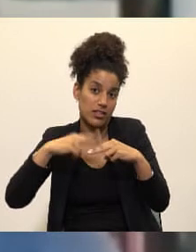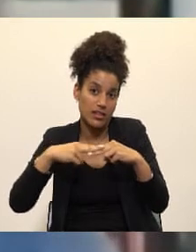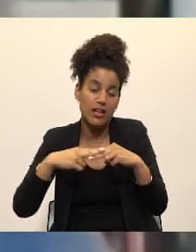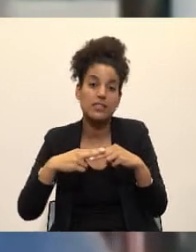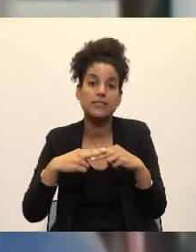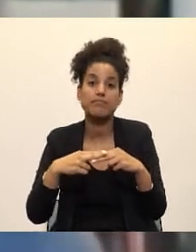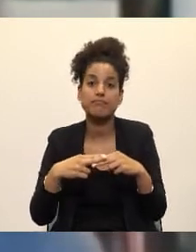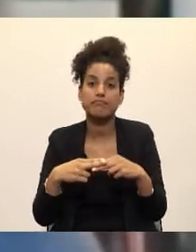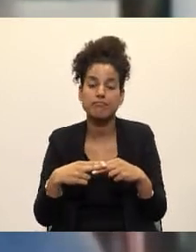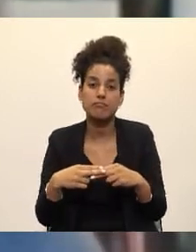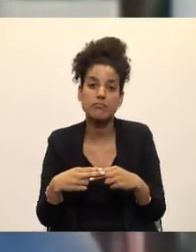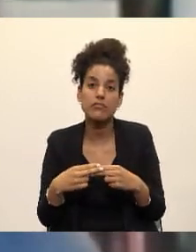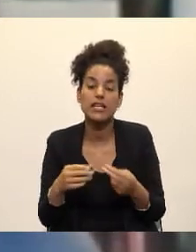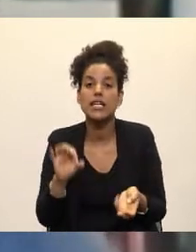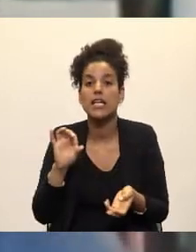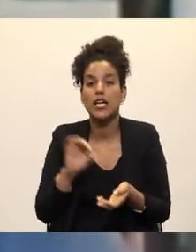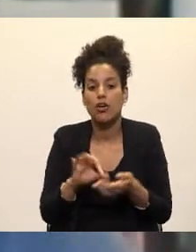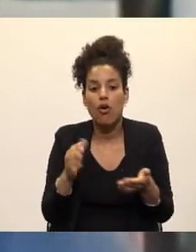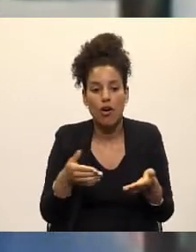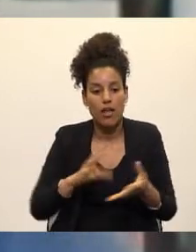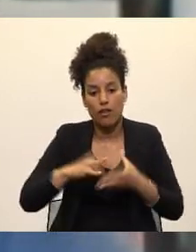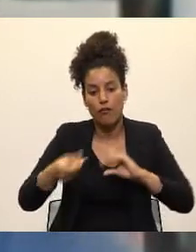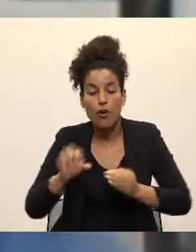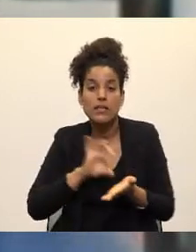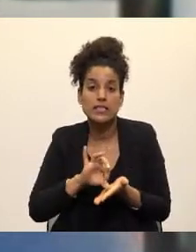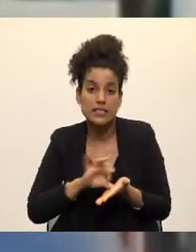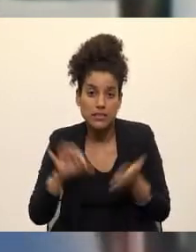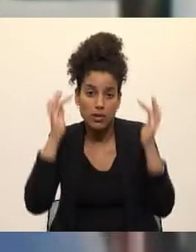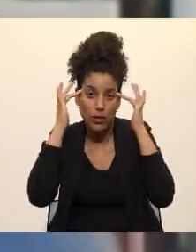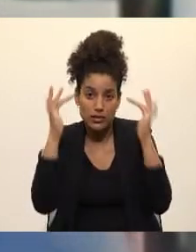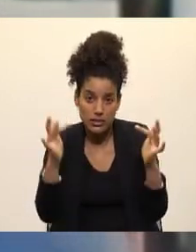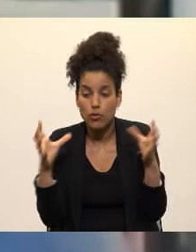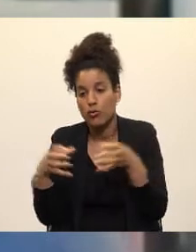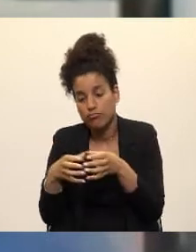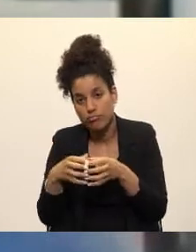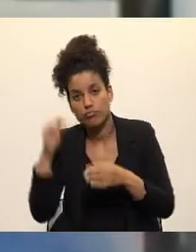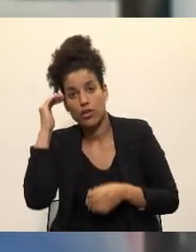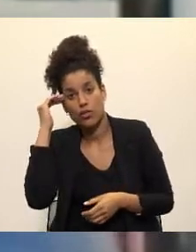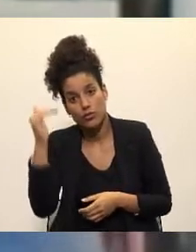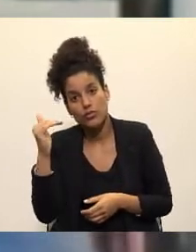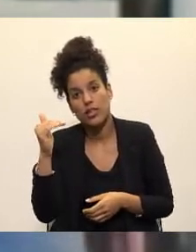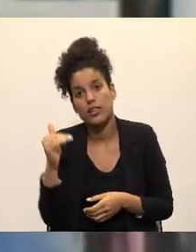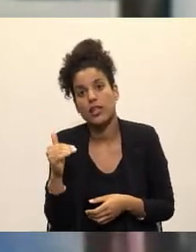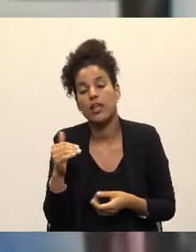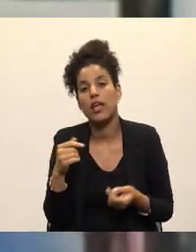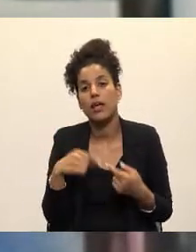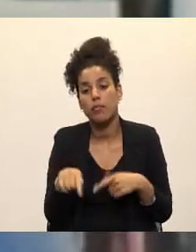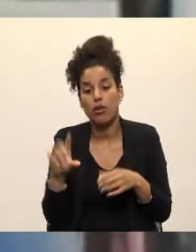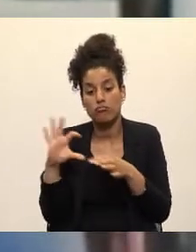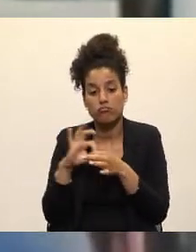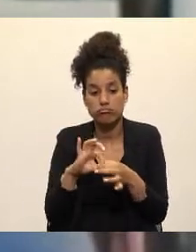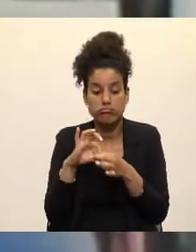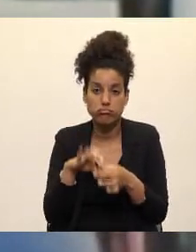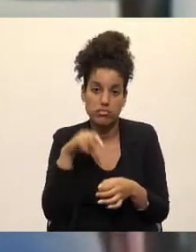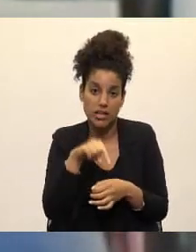nivel de los sistemas educativos y de los equipos docentes, pero también en relación con esto que podemos denominar